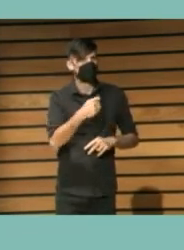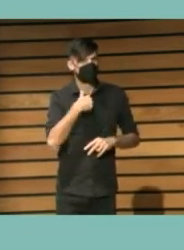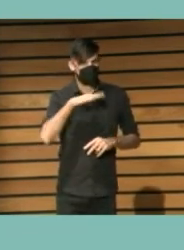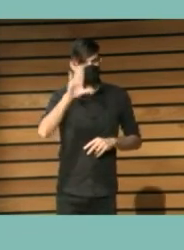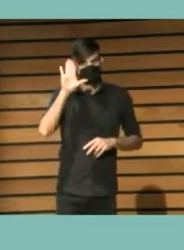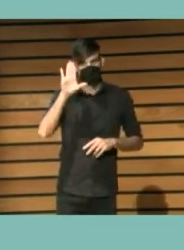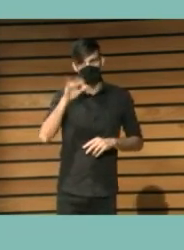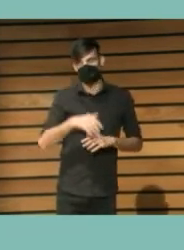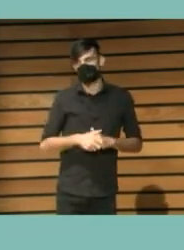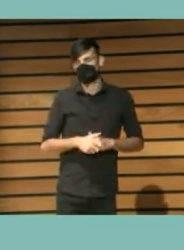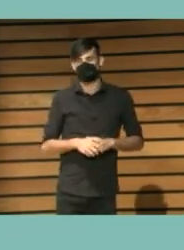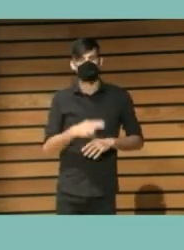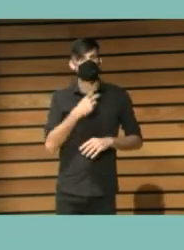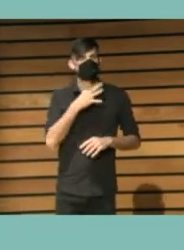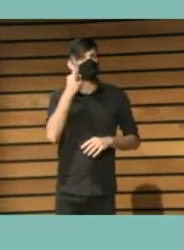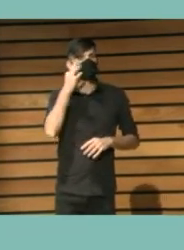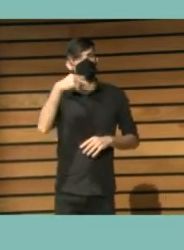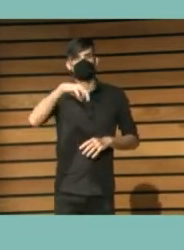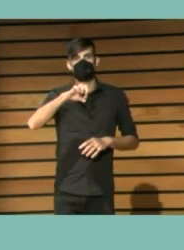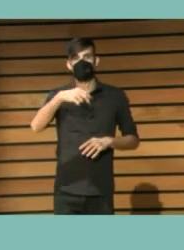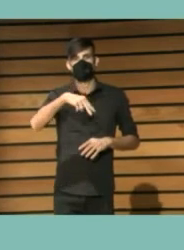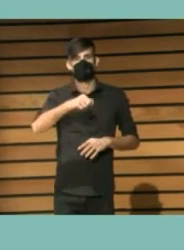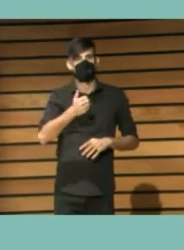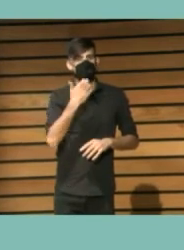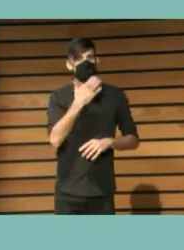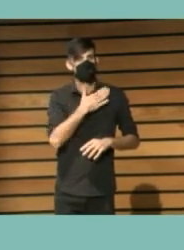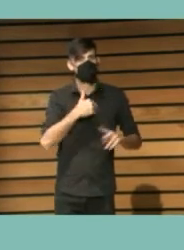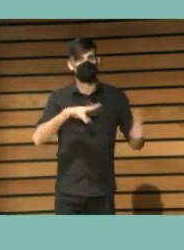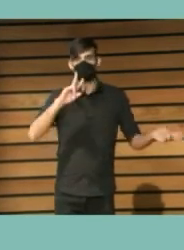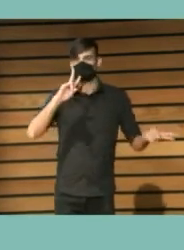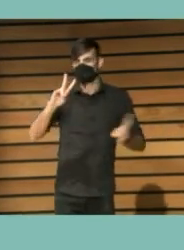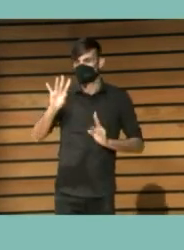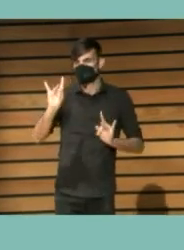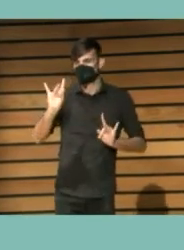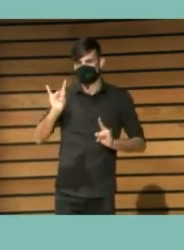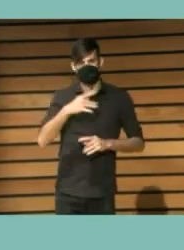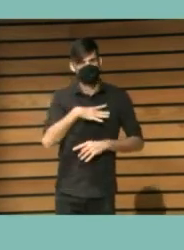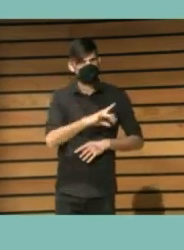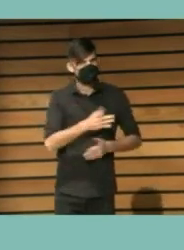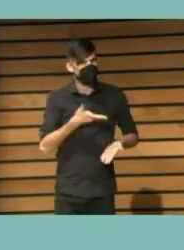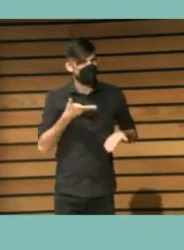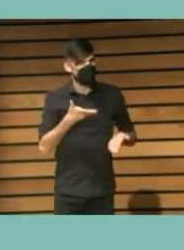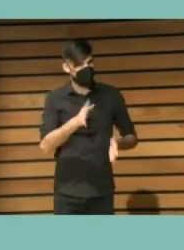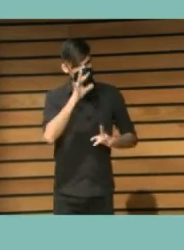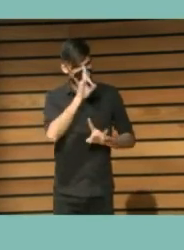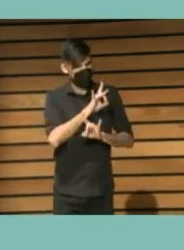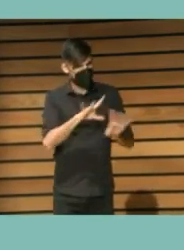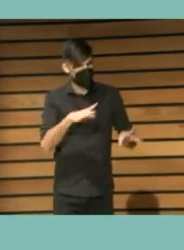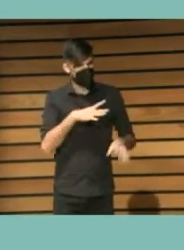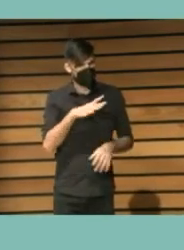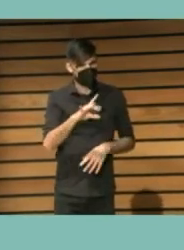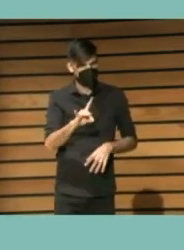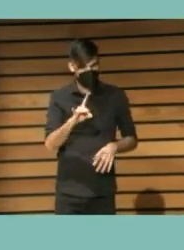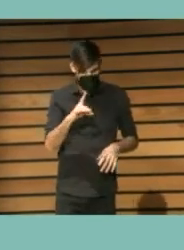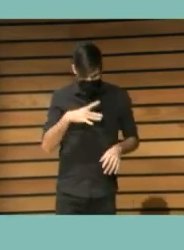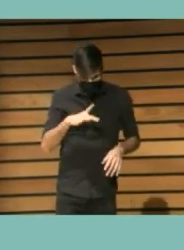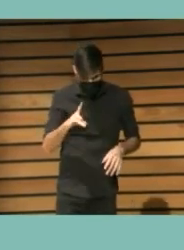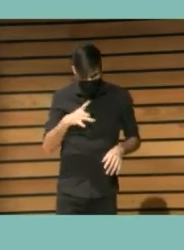Bueno, yo quería contestar. Efectivamente, eso puede ayudar, pero yo creo que todavía ayudaría